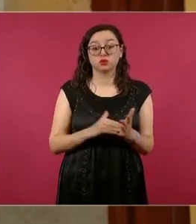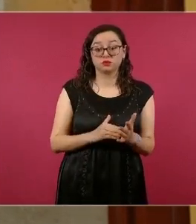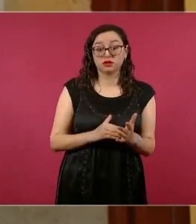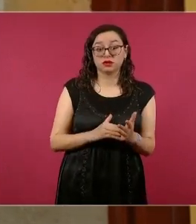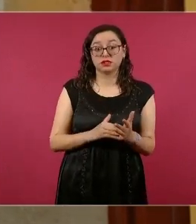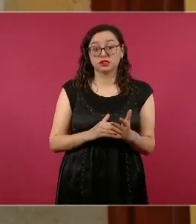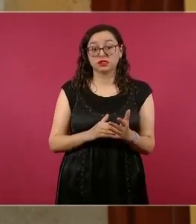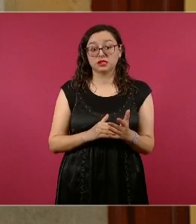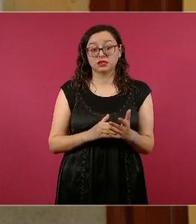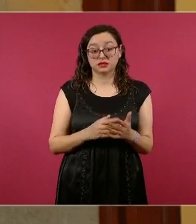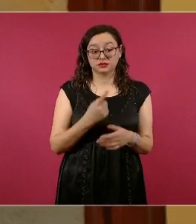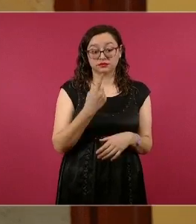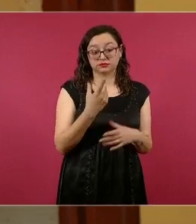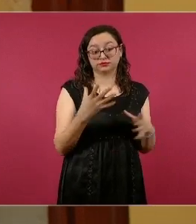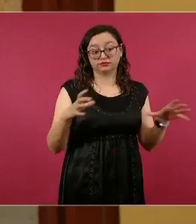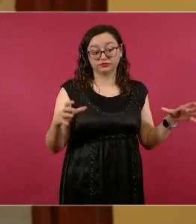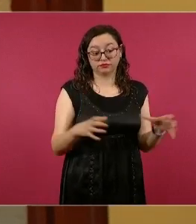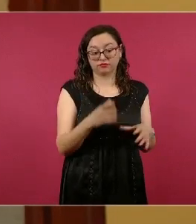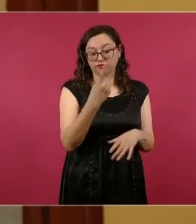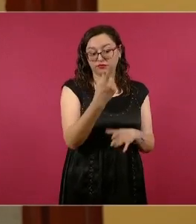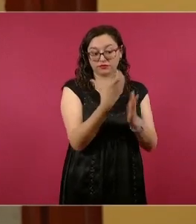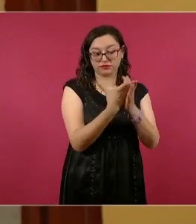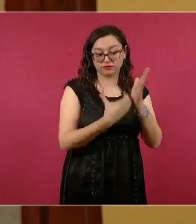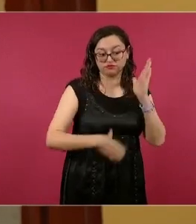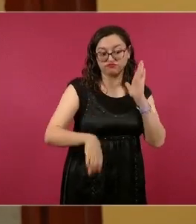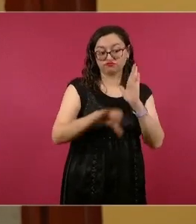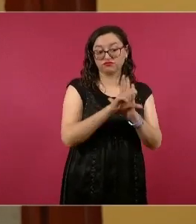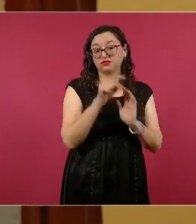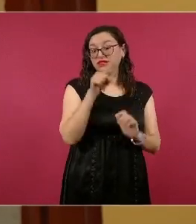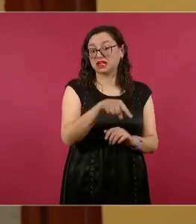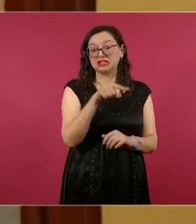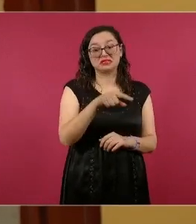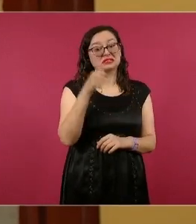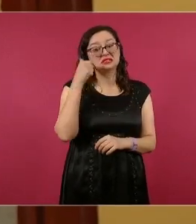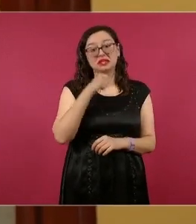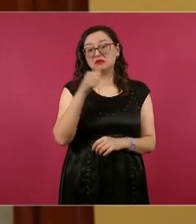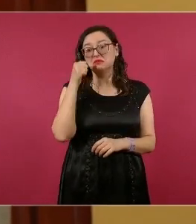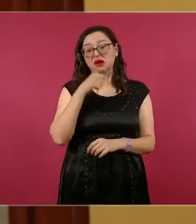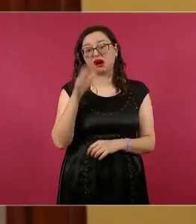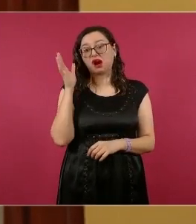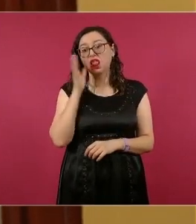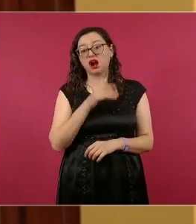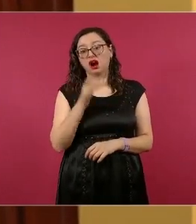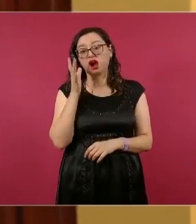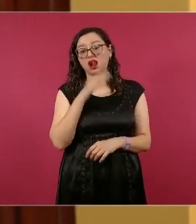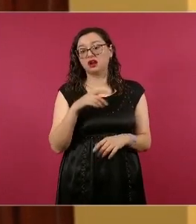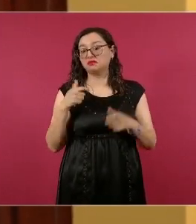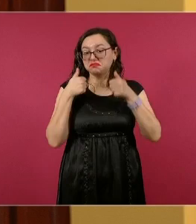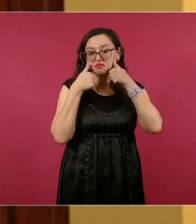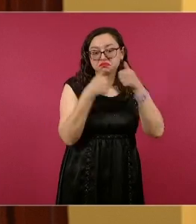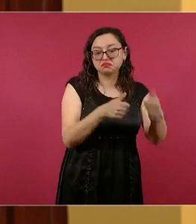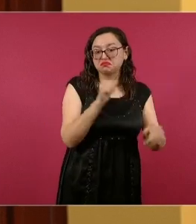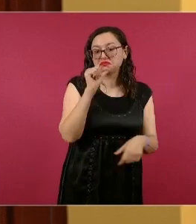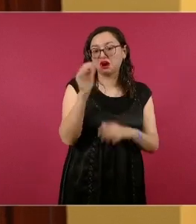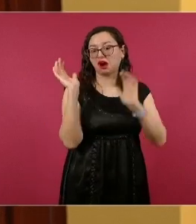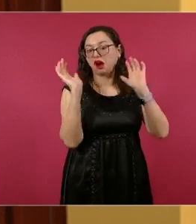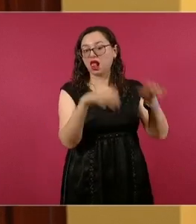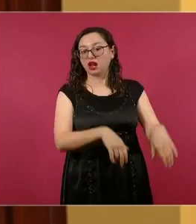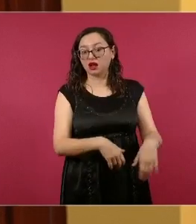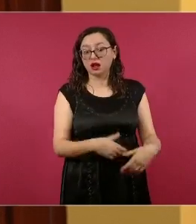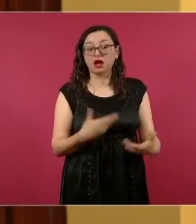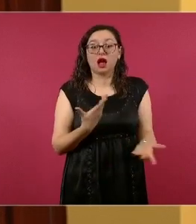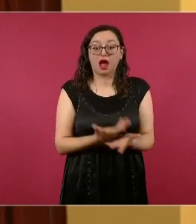de un solo consultorio, los más pequeños, los más abandonados, además de este monto por, de la clínica es